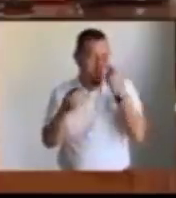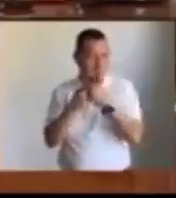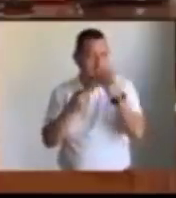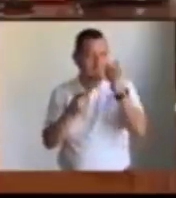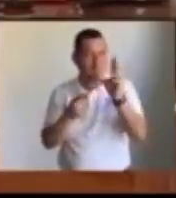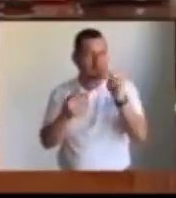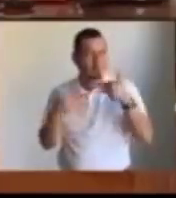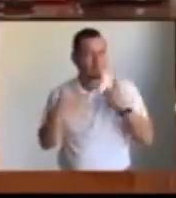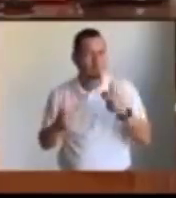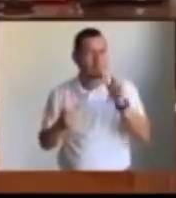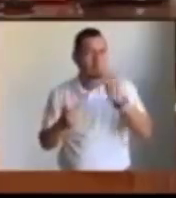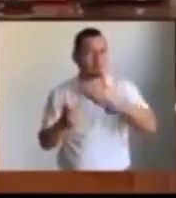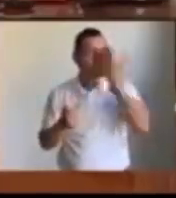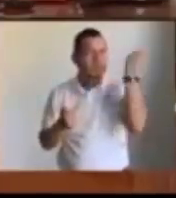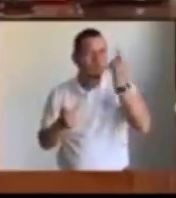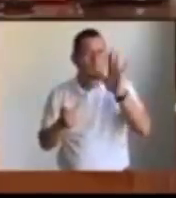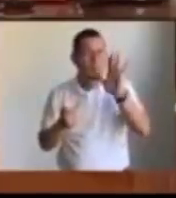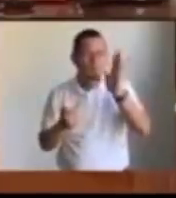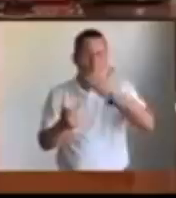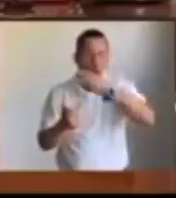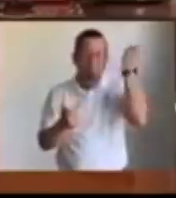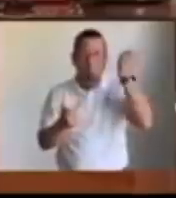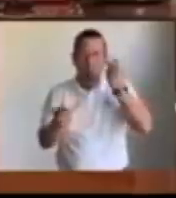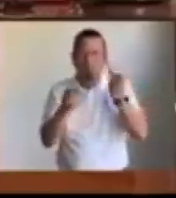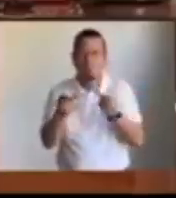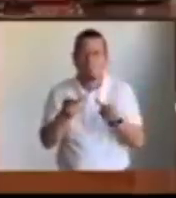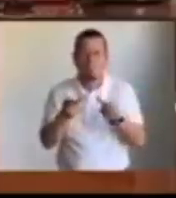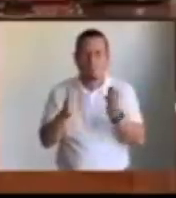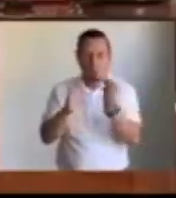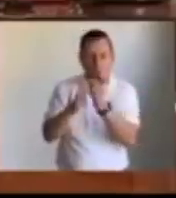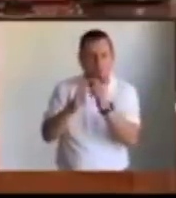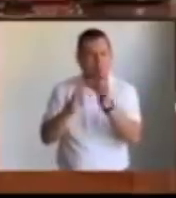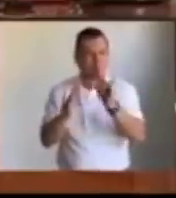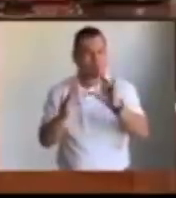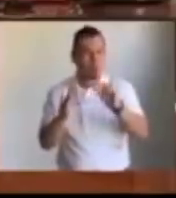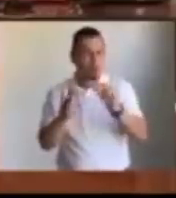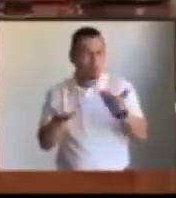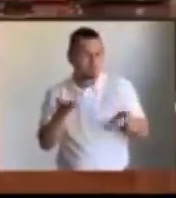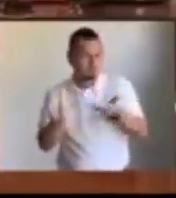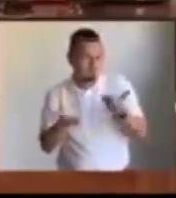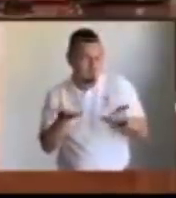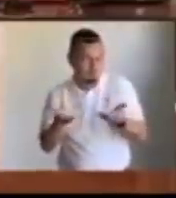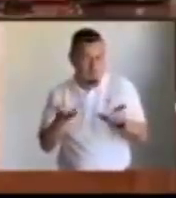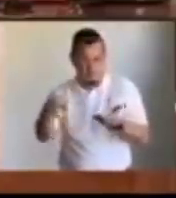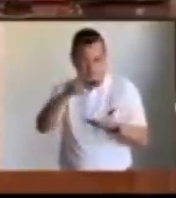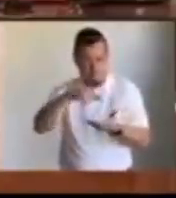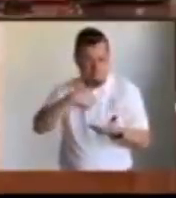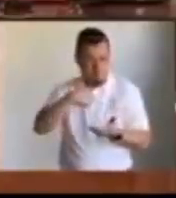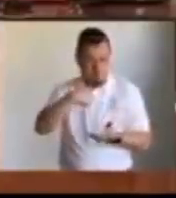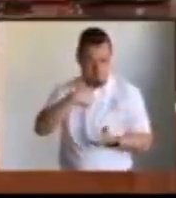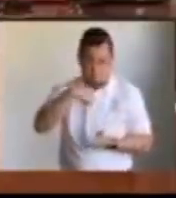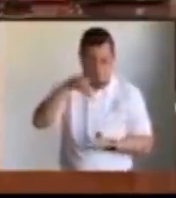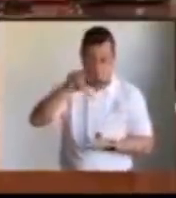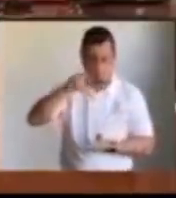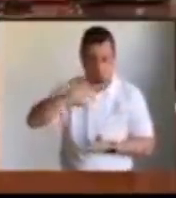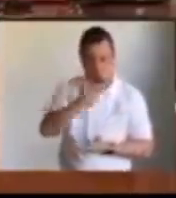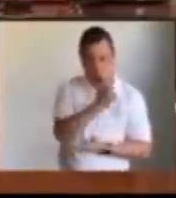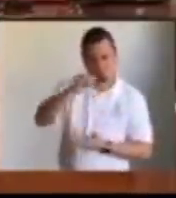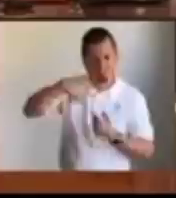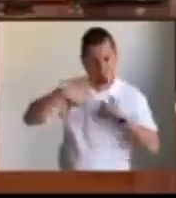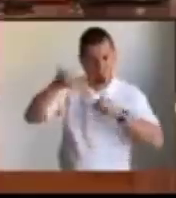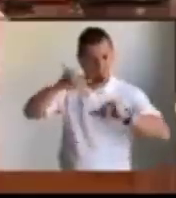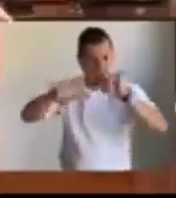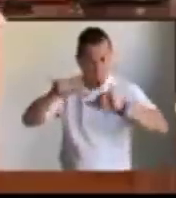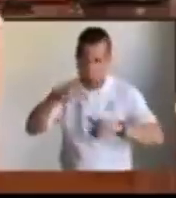conceptos para mí cinco minutos de una prueba si es una prueba rápida aunque sean pruebas moleculares conocemos no somos expertos yo no soy